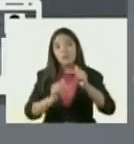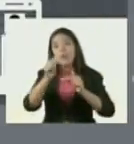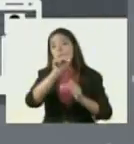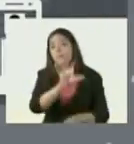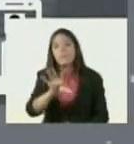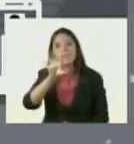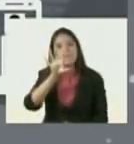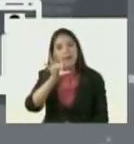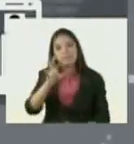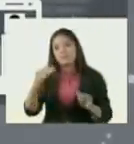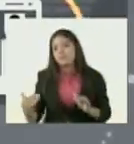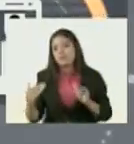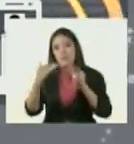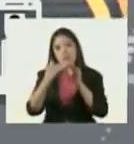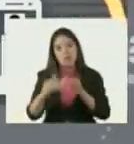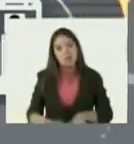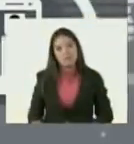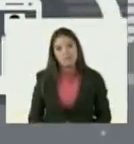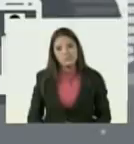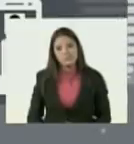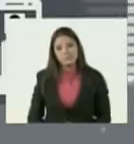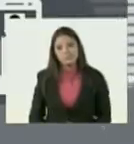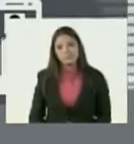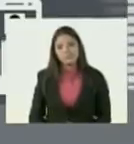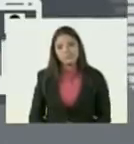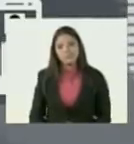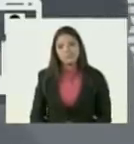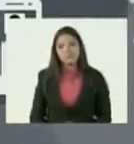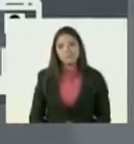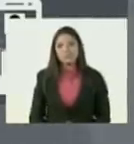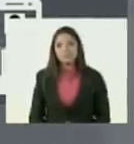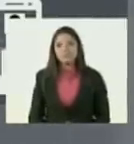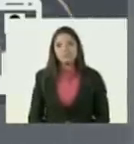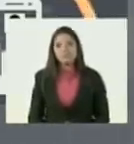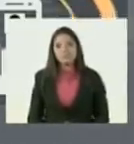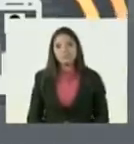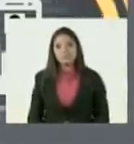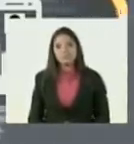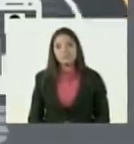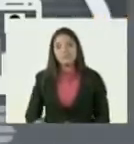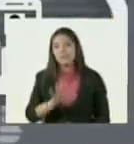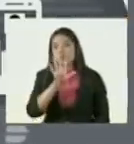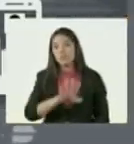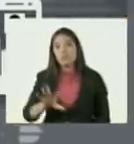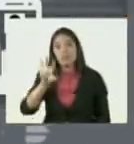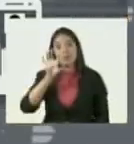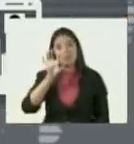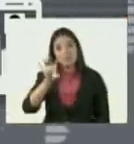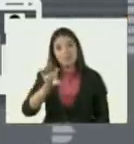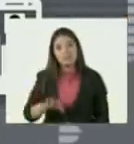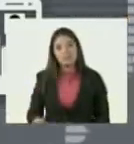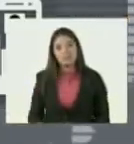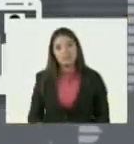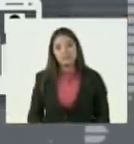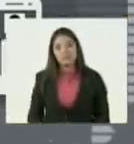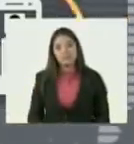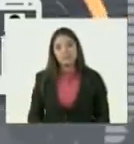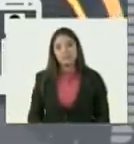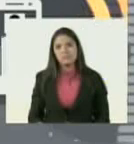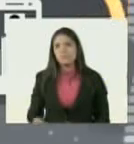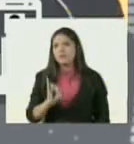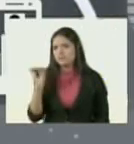país de iguales. Un país de iguales, nuestra patria. Como yo he venido